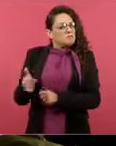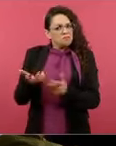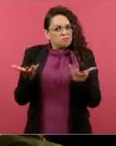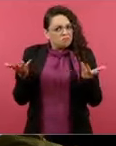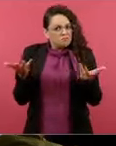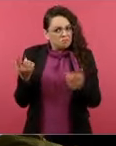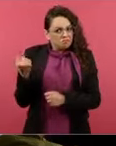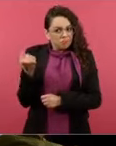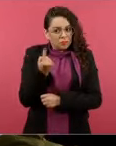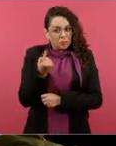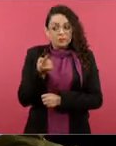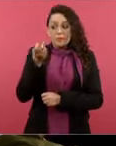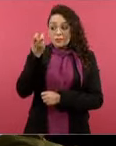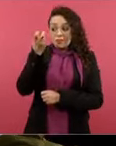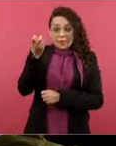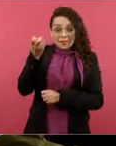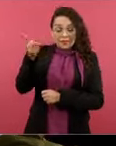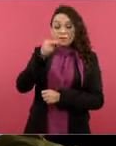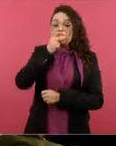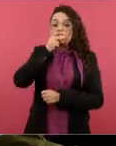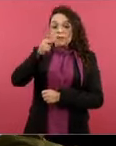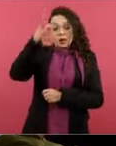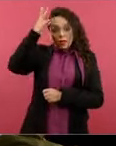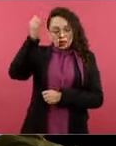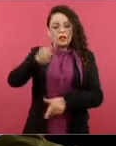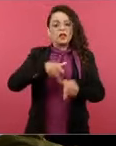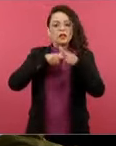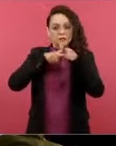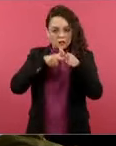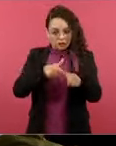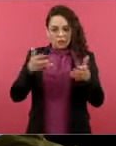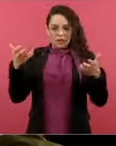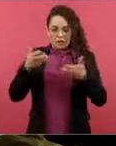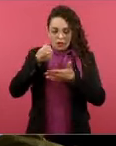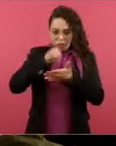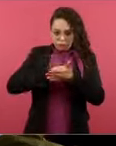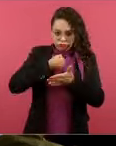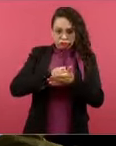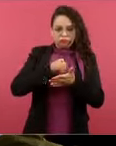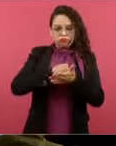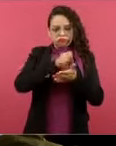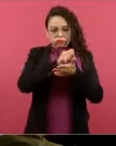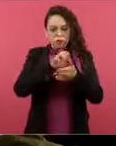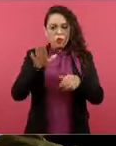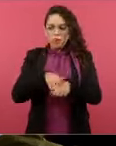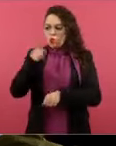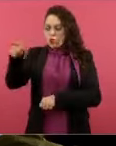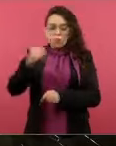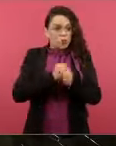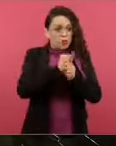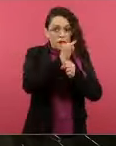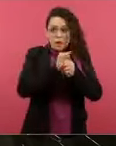estos conceptos. Aquí se va a hacer un análisis de los hallazgos sobre lo investigado. Y tenemos